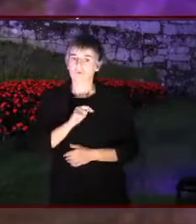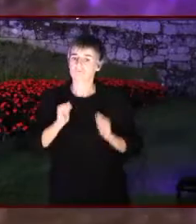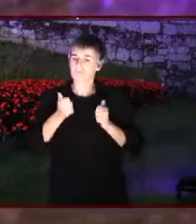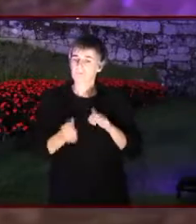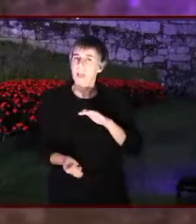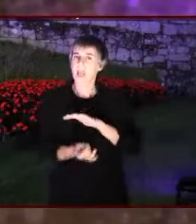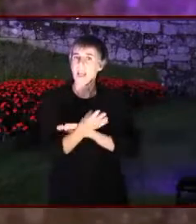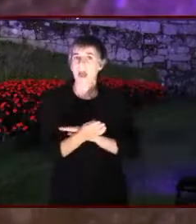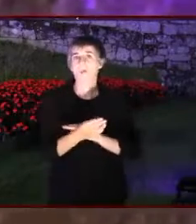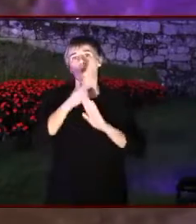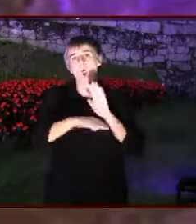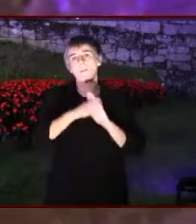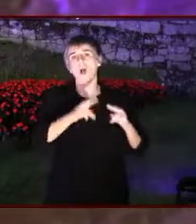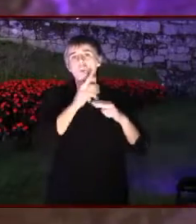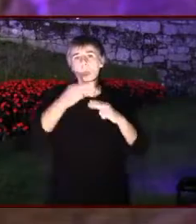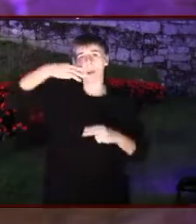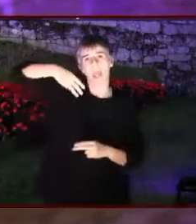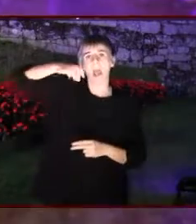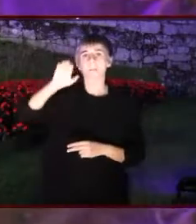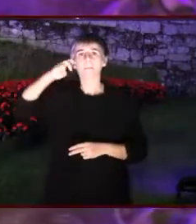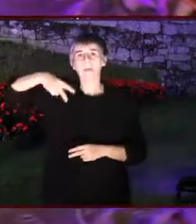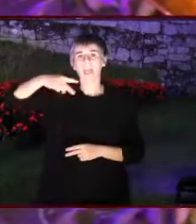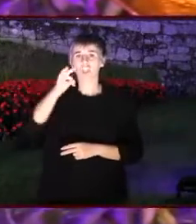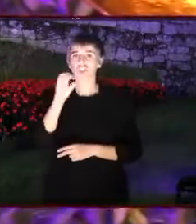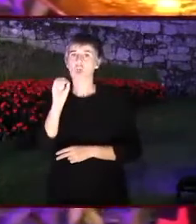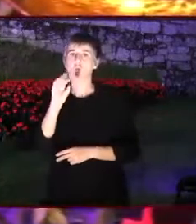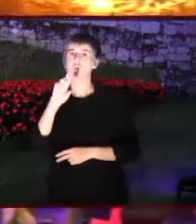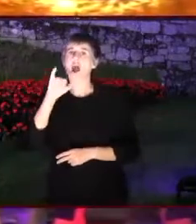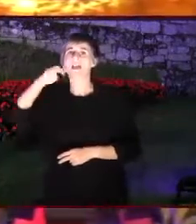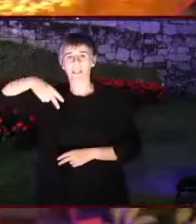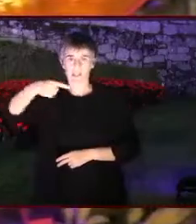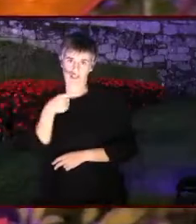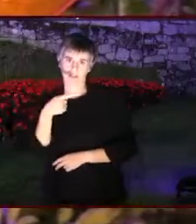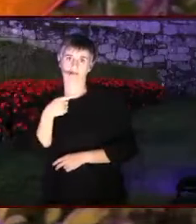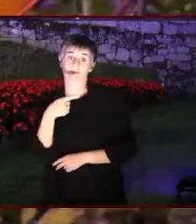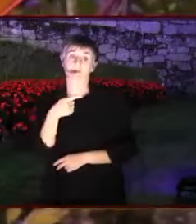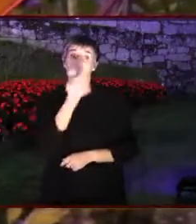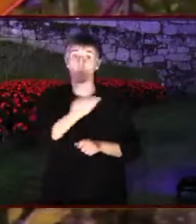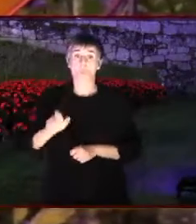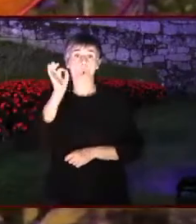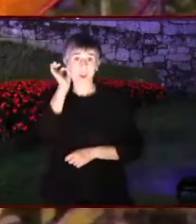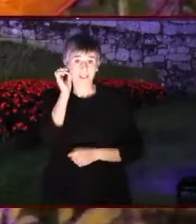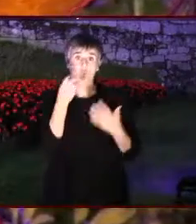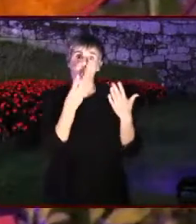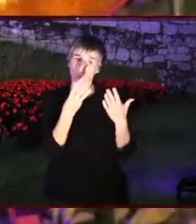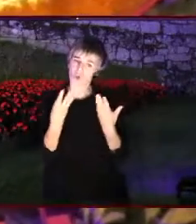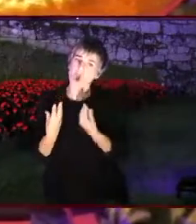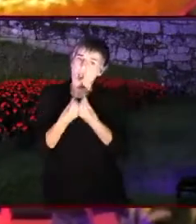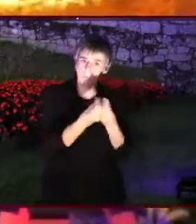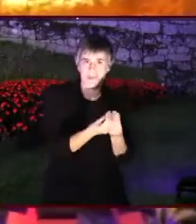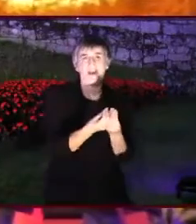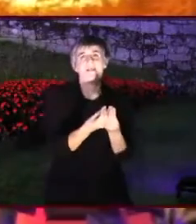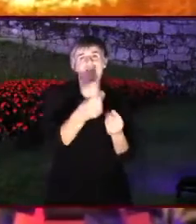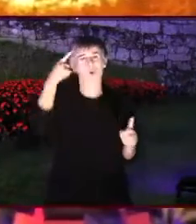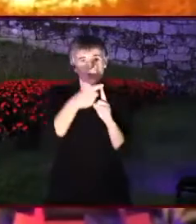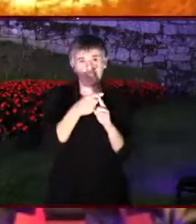de mentoring, no que 8 rapazas son acompañadas nos primeiros pasos da súa carreira musical. Presentamos vos,